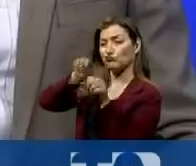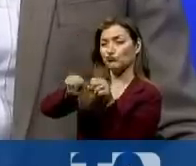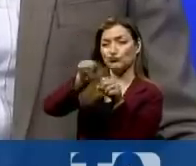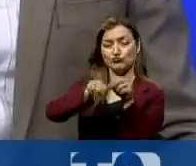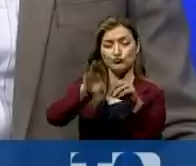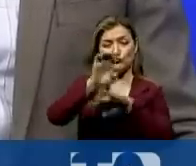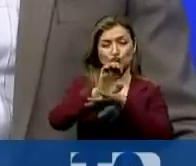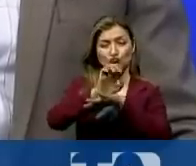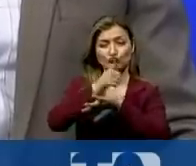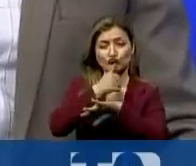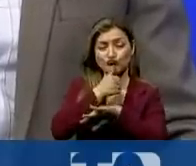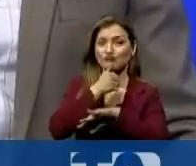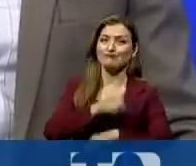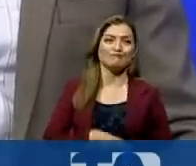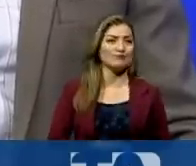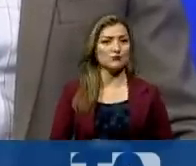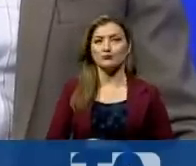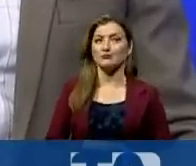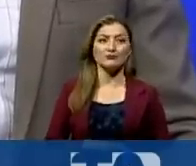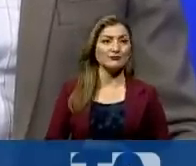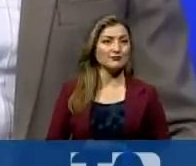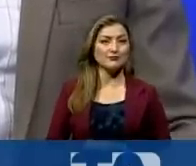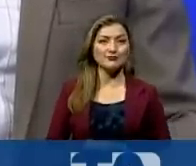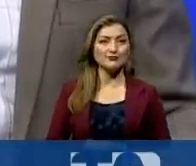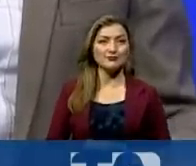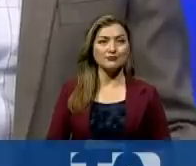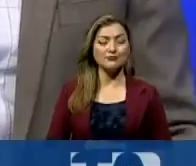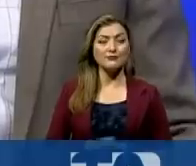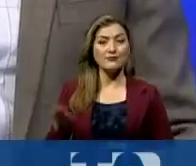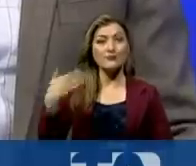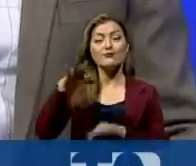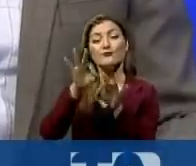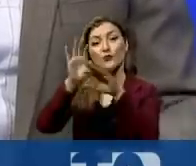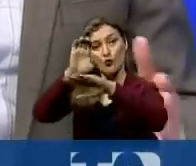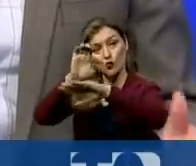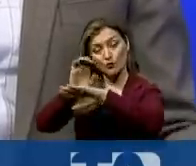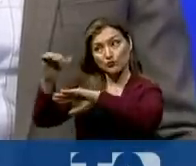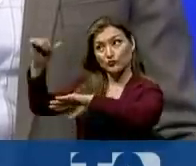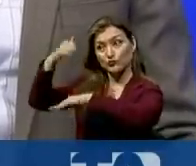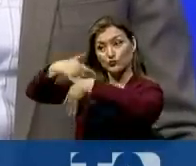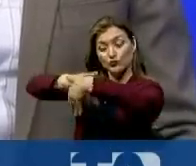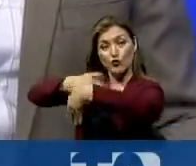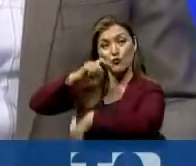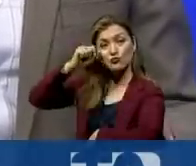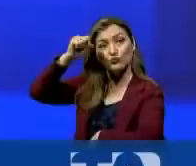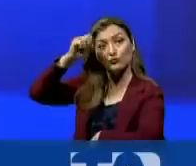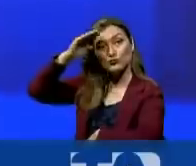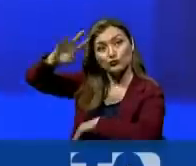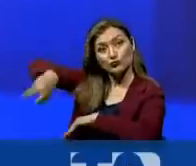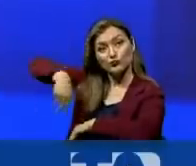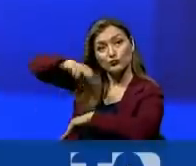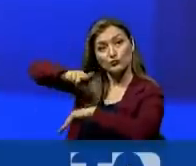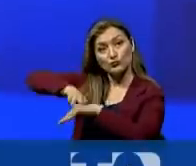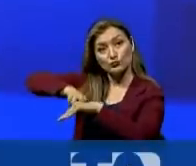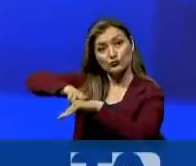en el país tiene que saber el pueblo ecuatoriano que el día de ayer durante las movilizaciones la policía